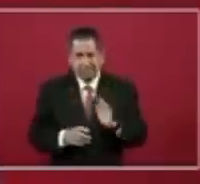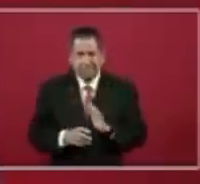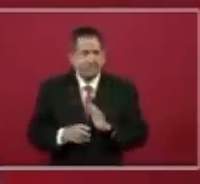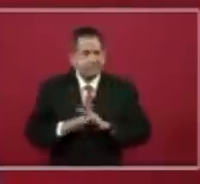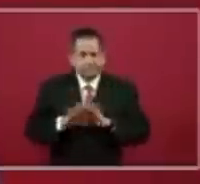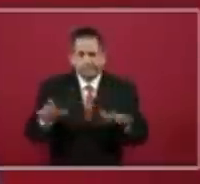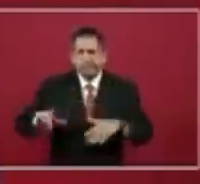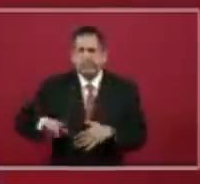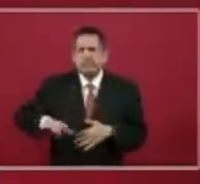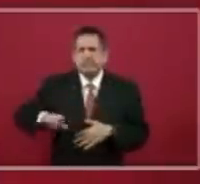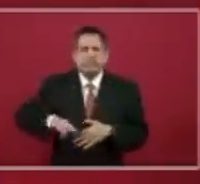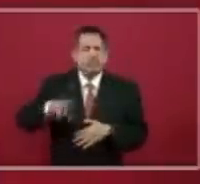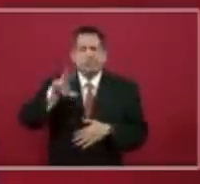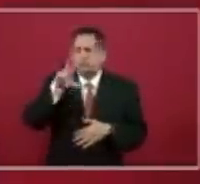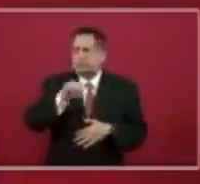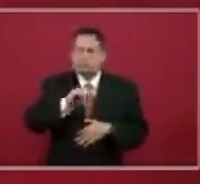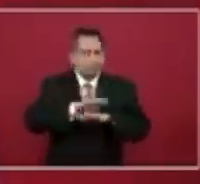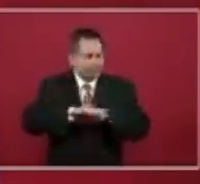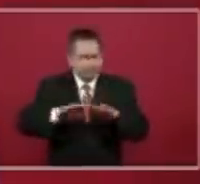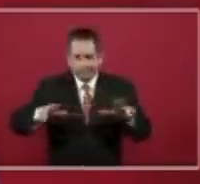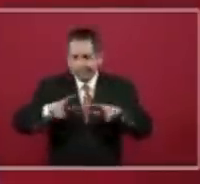El gobierno no va a entregar